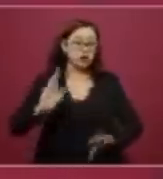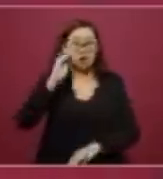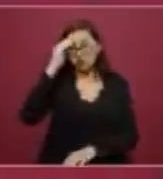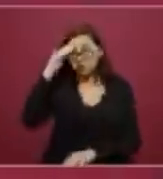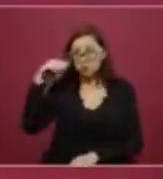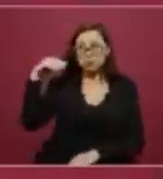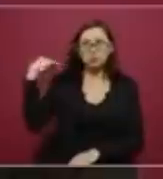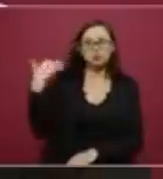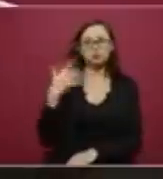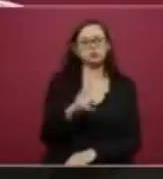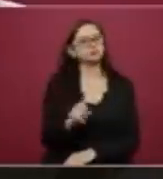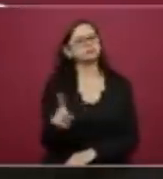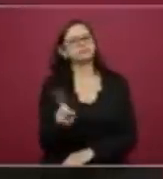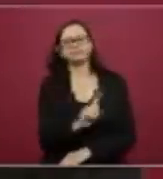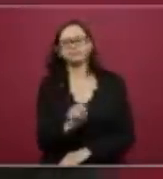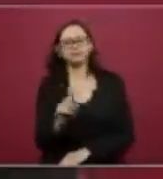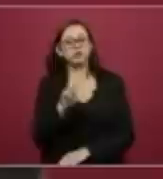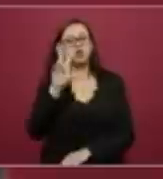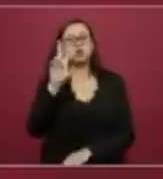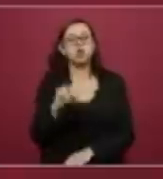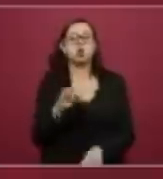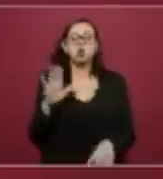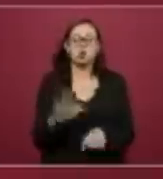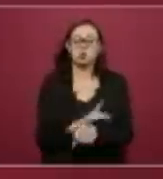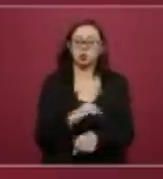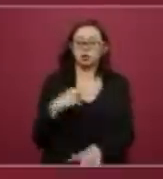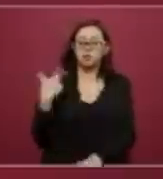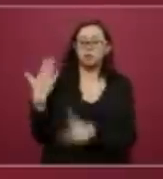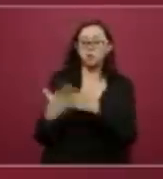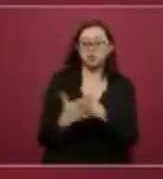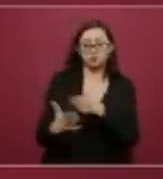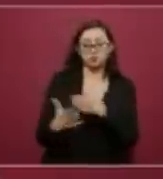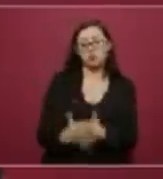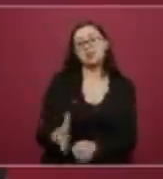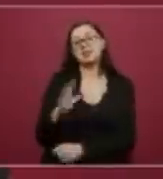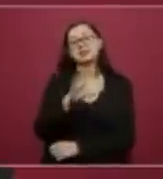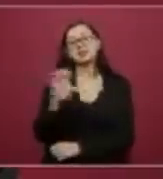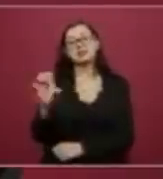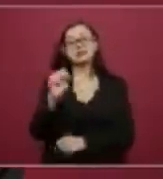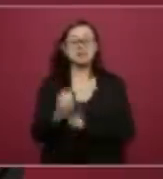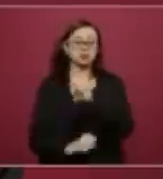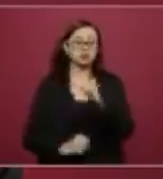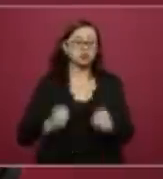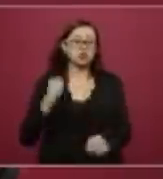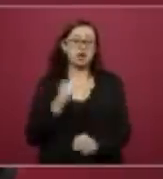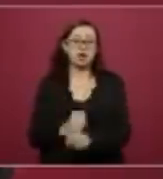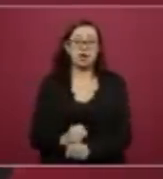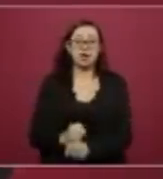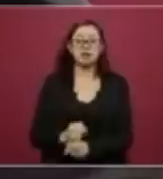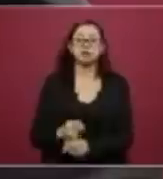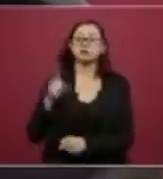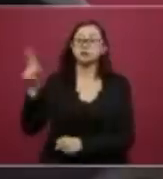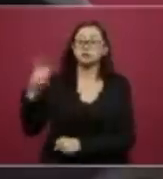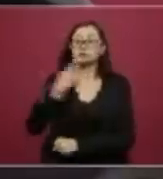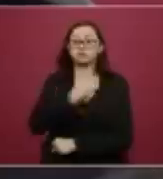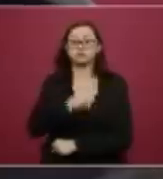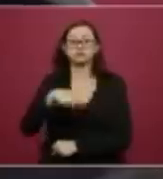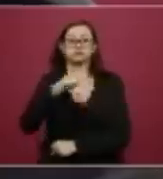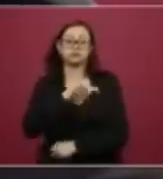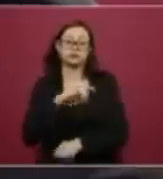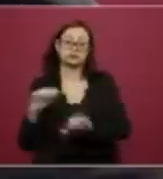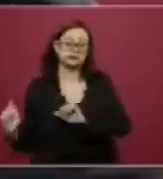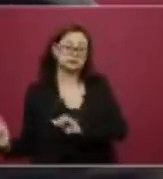porque cumplimos 500 años de la conquista, del encuentro de dos